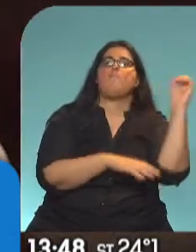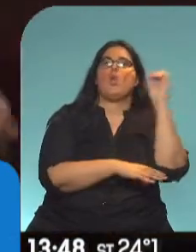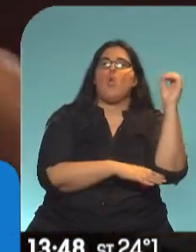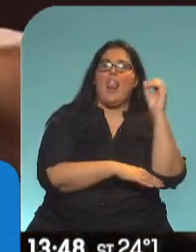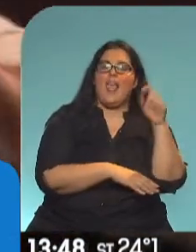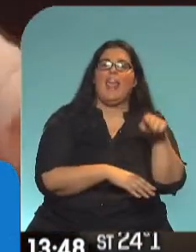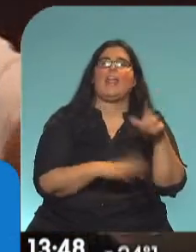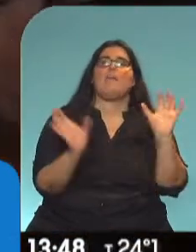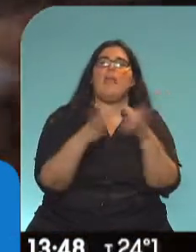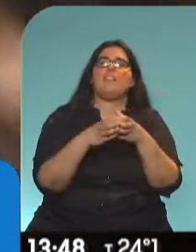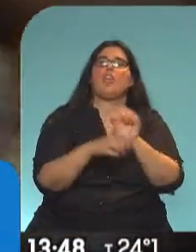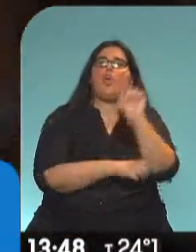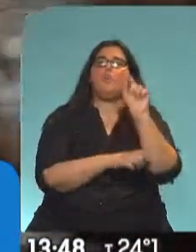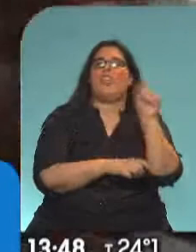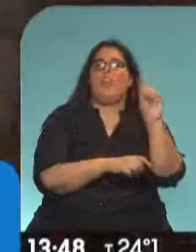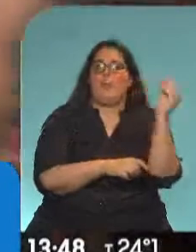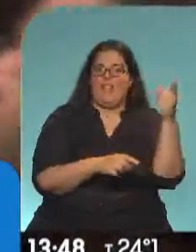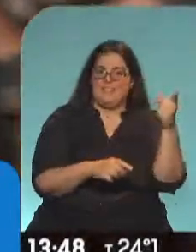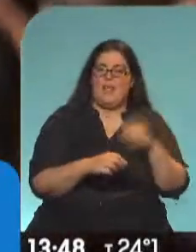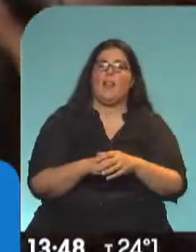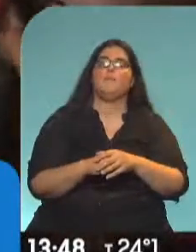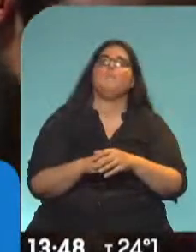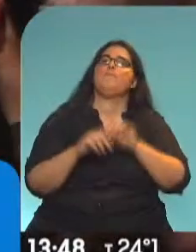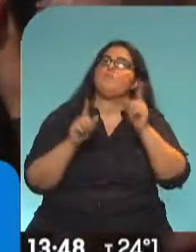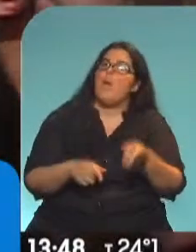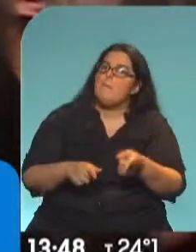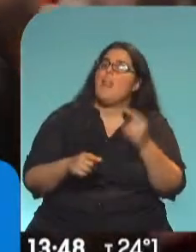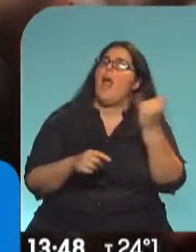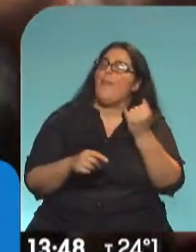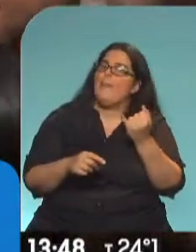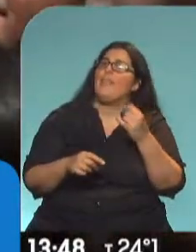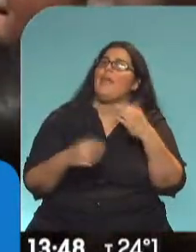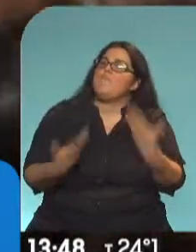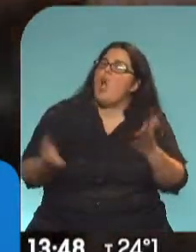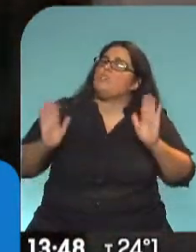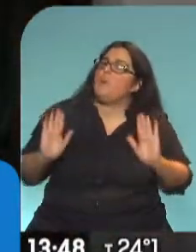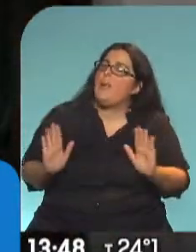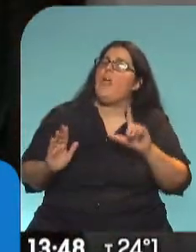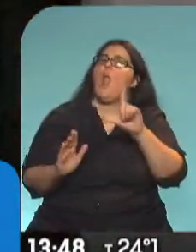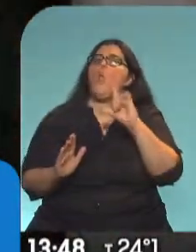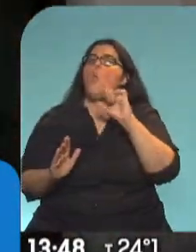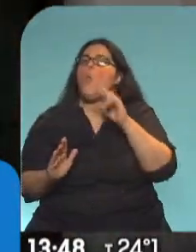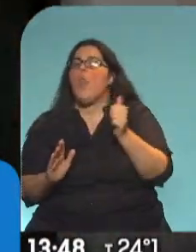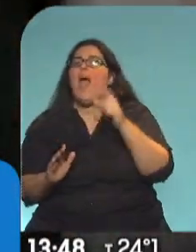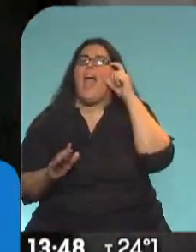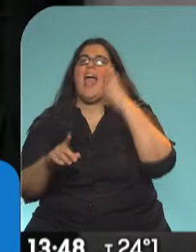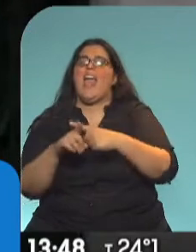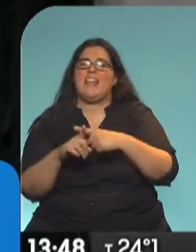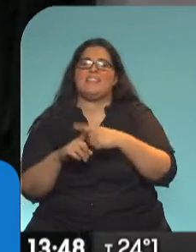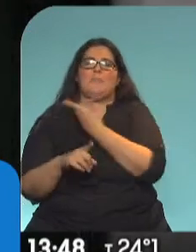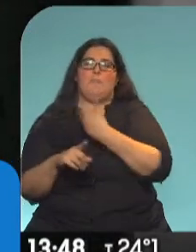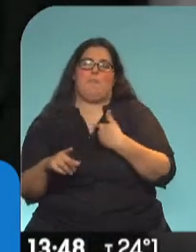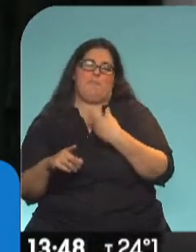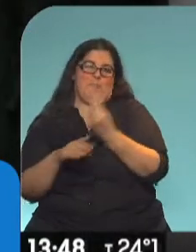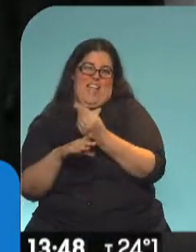Partido Comunista de Brasil. También había existido la posibilidad de una alianza entre Lula y el ex candidato a presidente Ciro Gomes